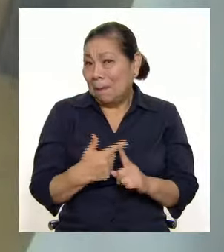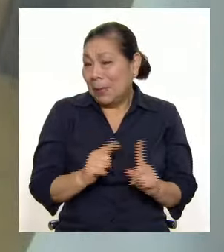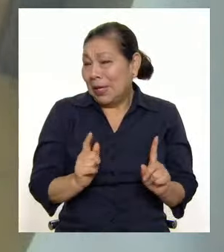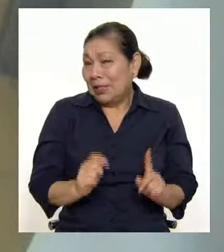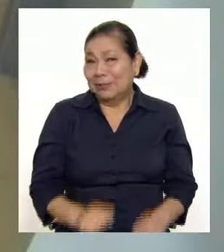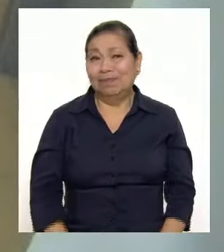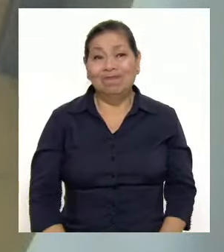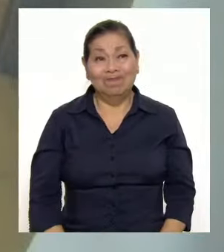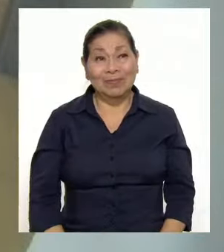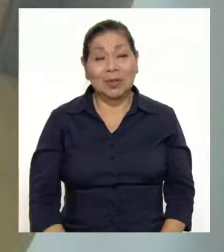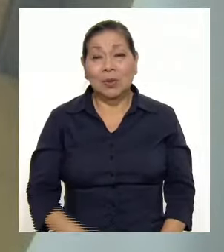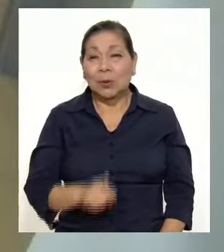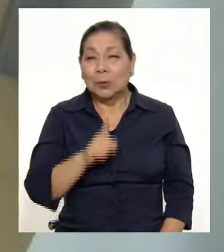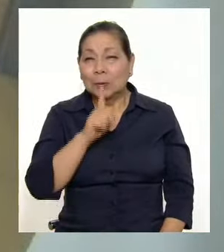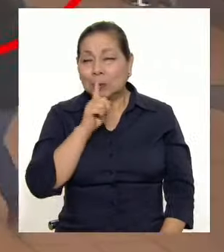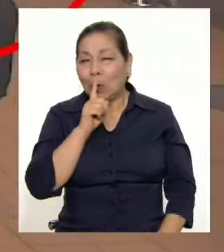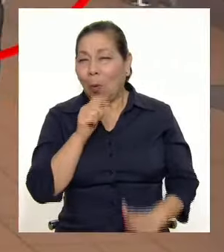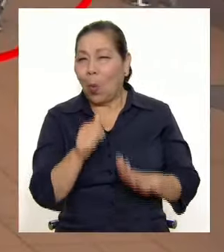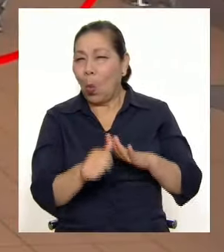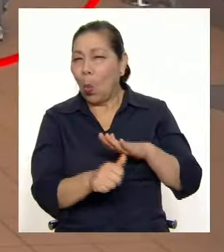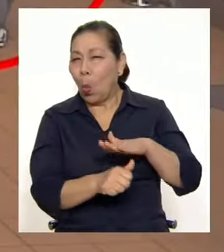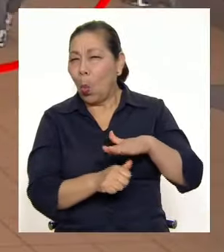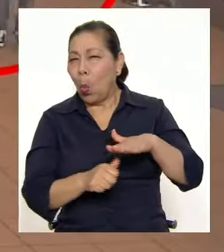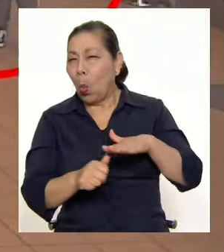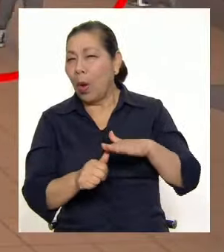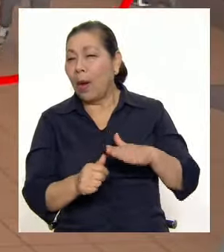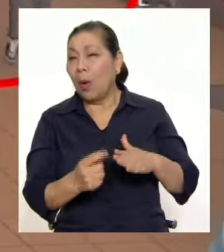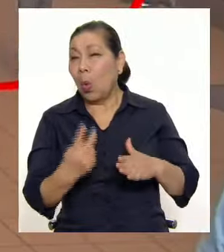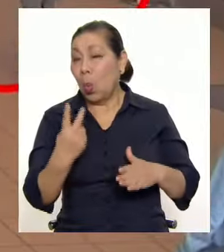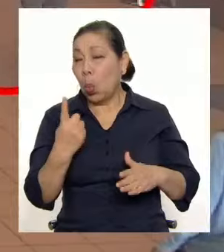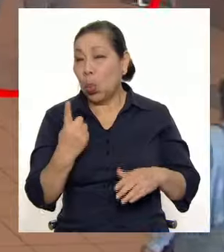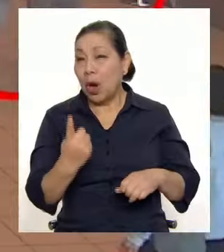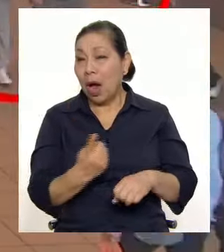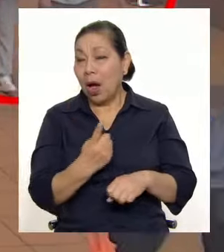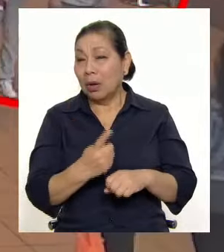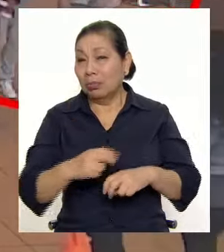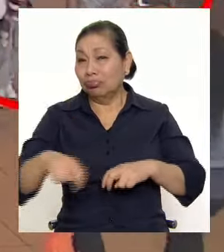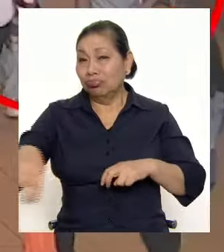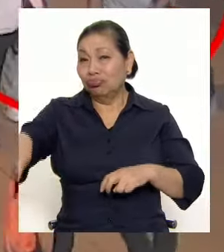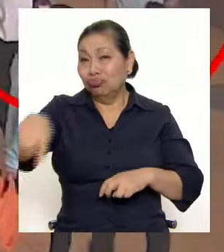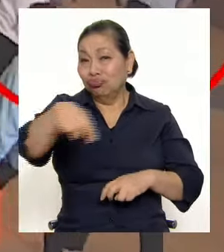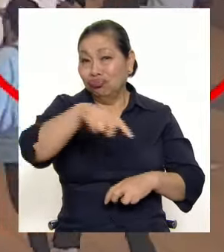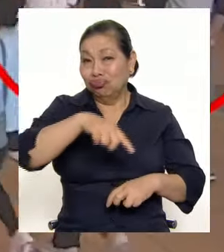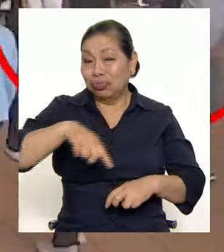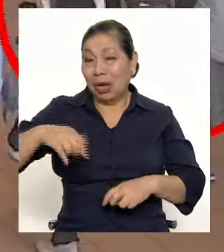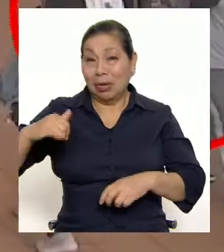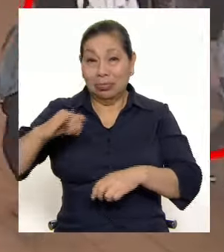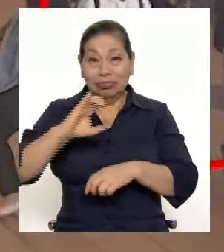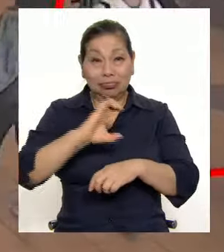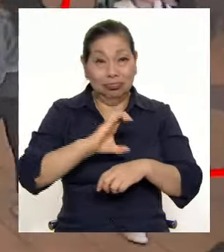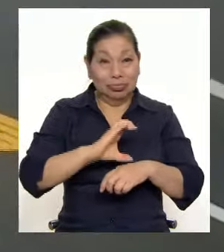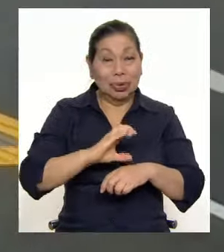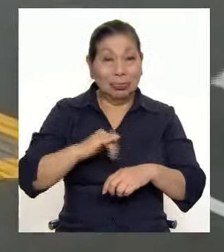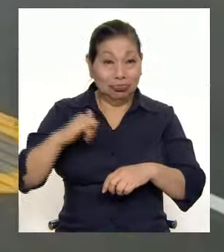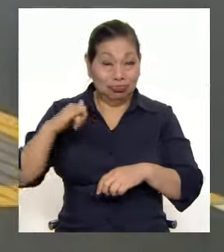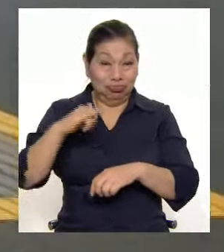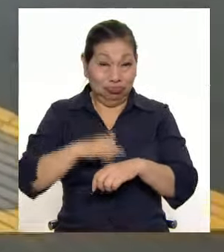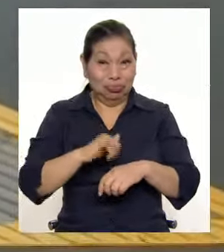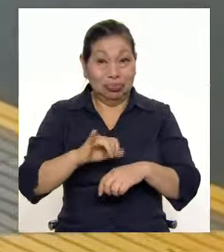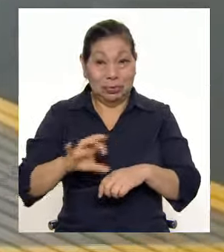embargo, algo escondían. Luego de más de una hora de haber transitado por el Jorge Chávez, optaron por